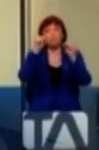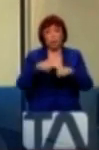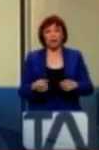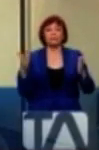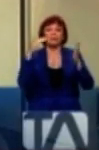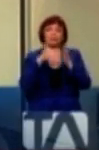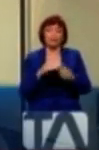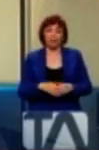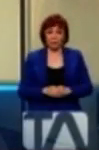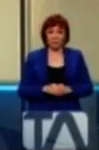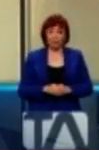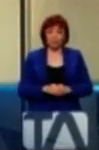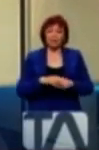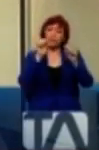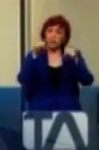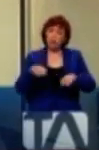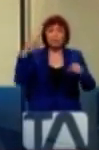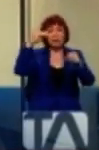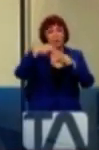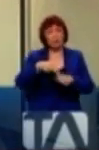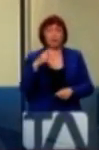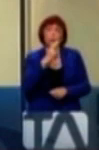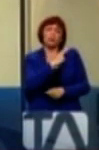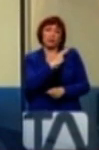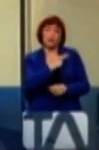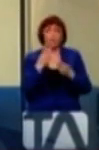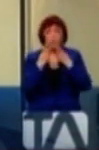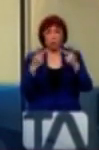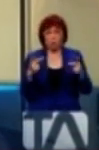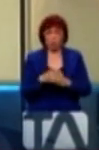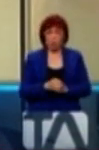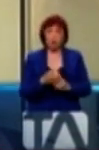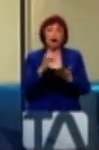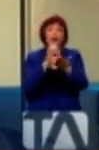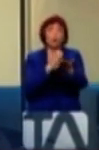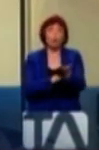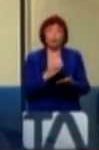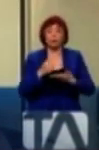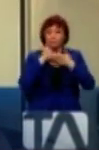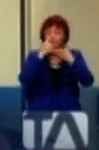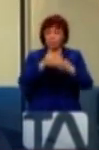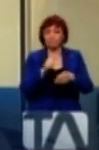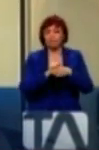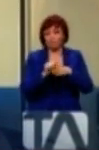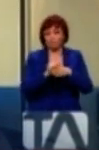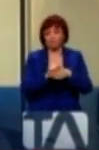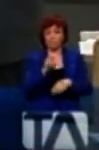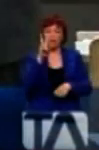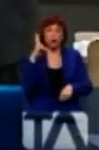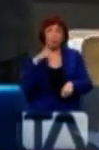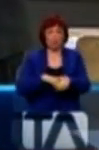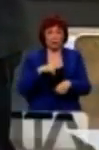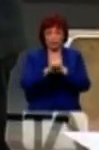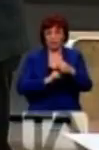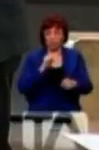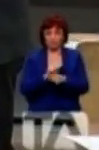de entrar en las universidades públicas a cursos de nivelación. Estos exámenes se toman dos veces al año.